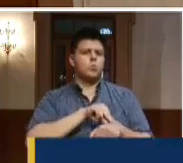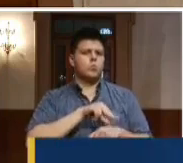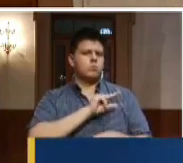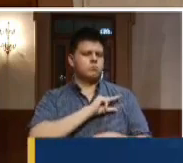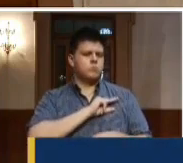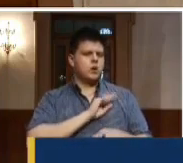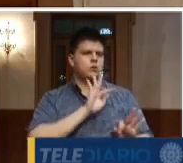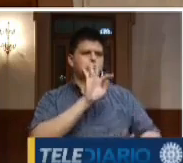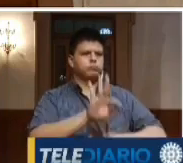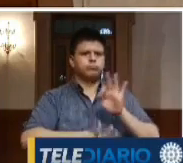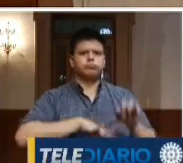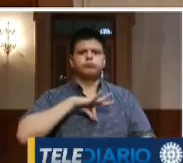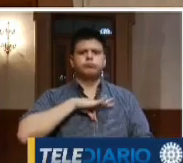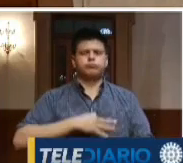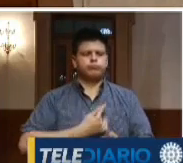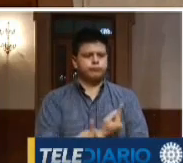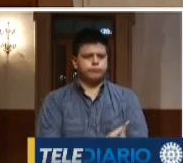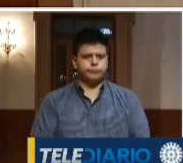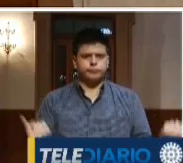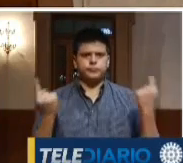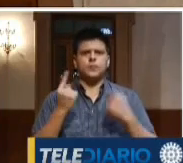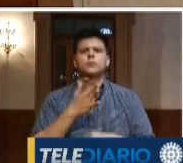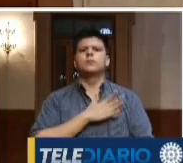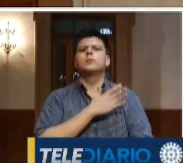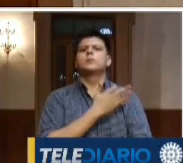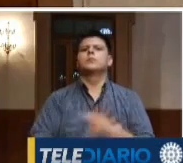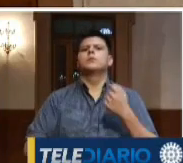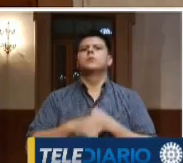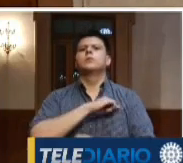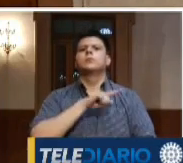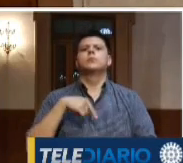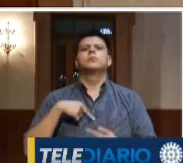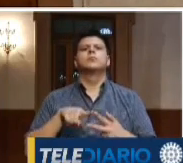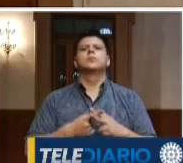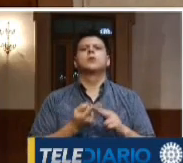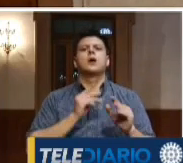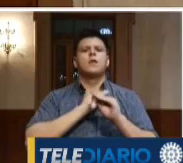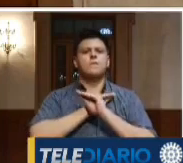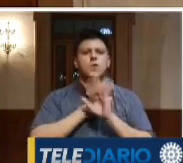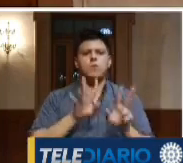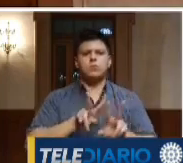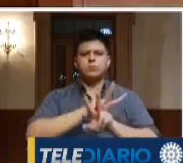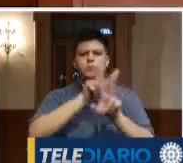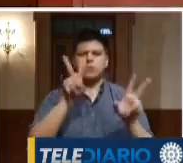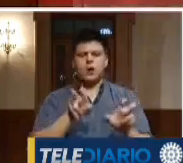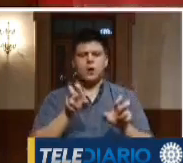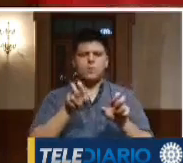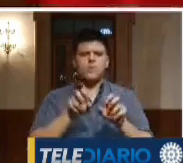Buenas tardes. Vamos a dar inicio a la actualización de datos de COVID.